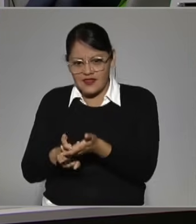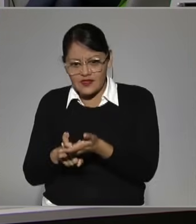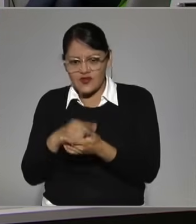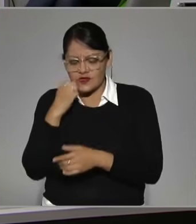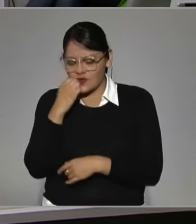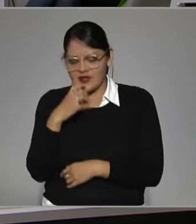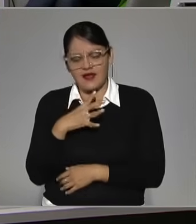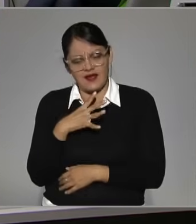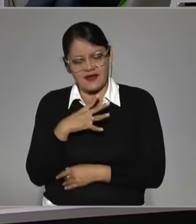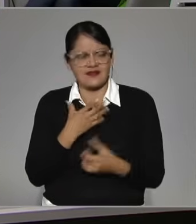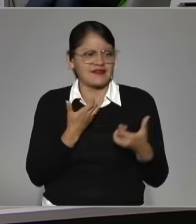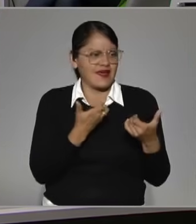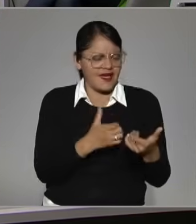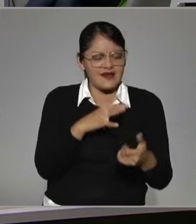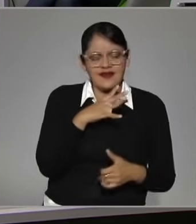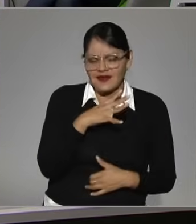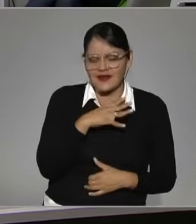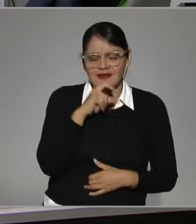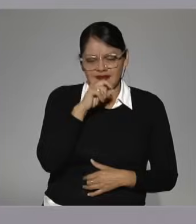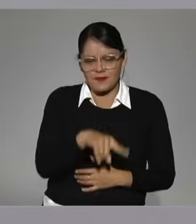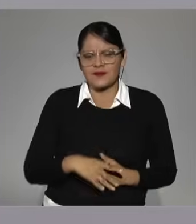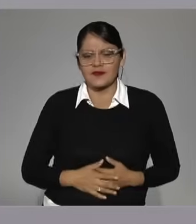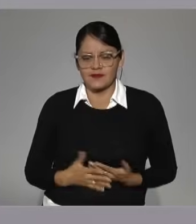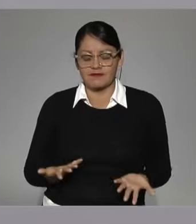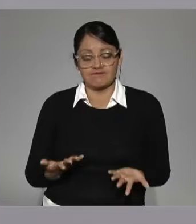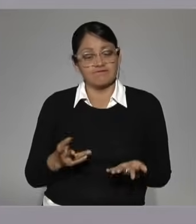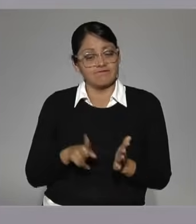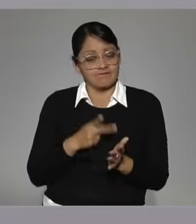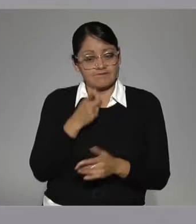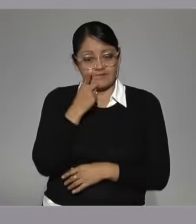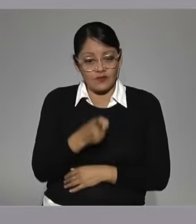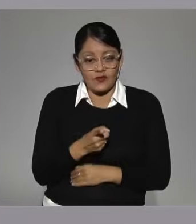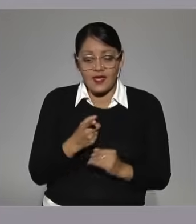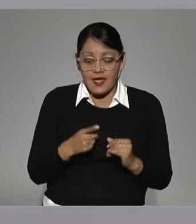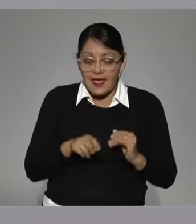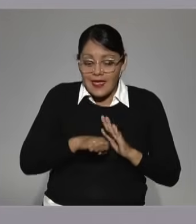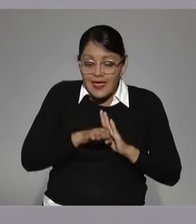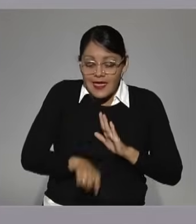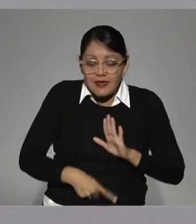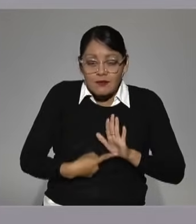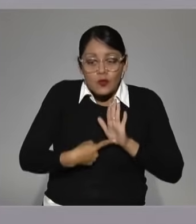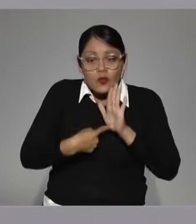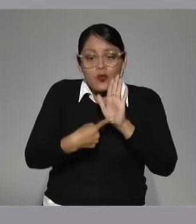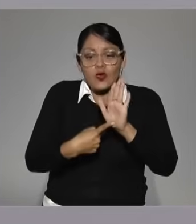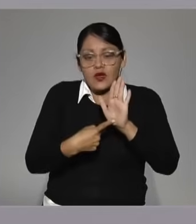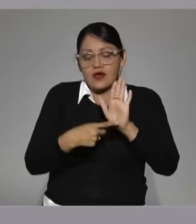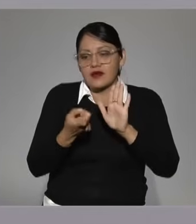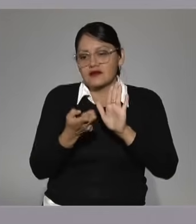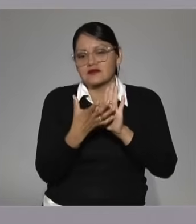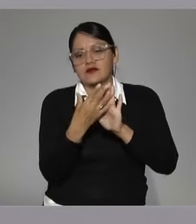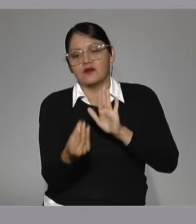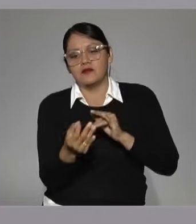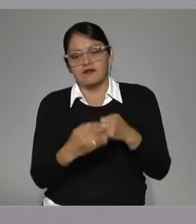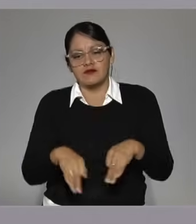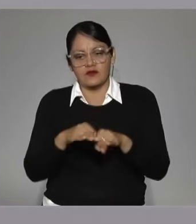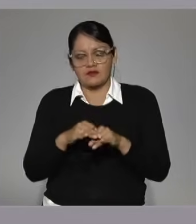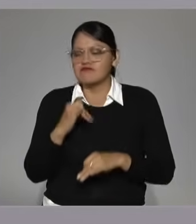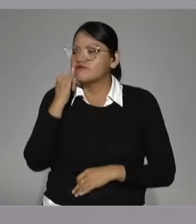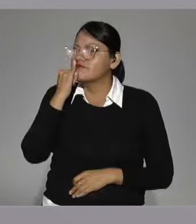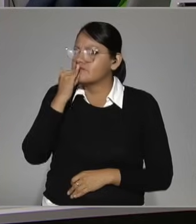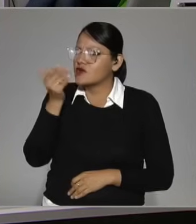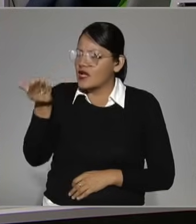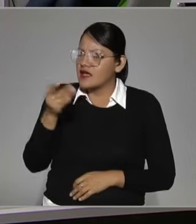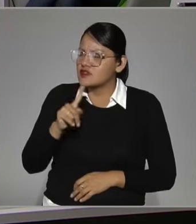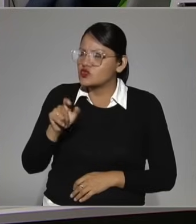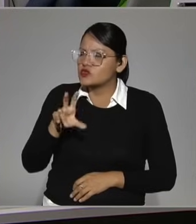la va a ver en las calles. Entonces, volvemos a lo mismo, el ejemplo es algo súper importante. Perdóname, Azucena, que te interrumpí. No, justo